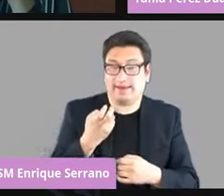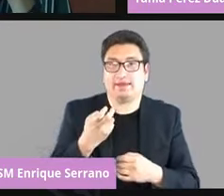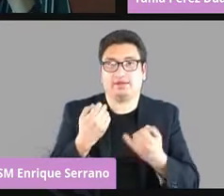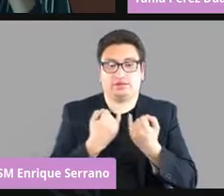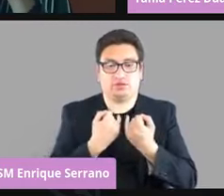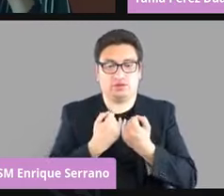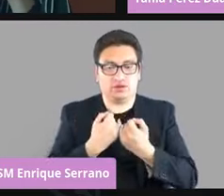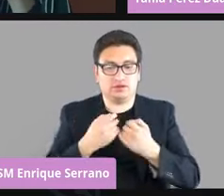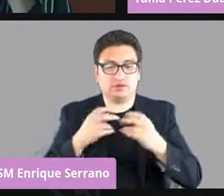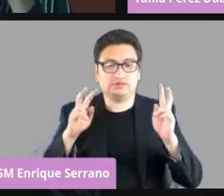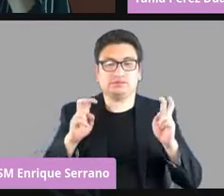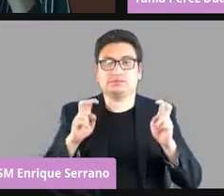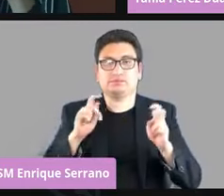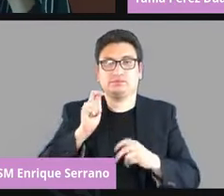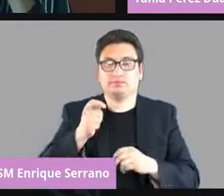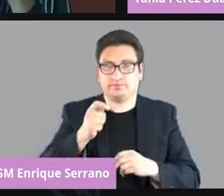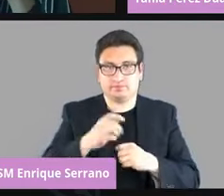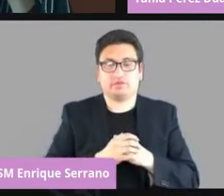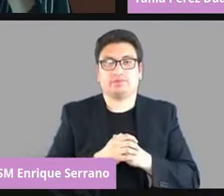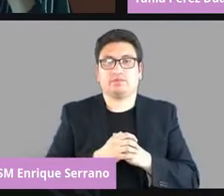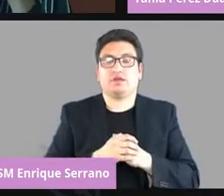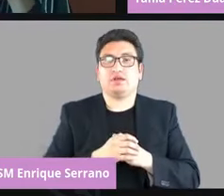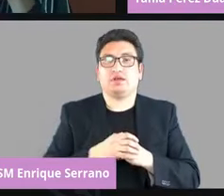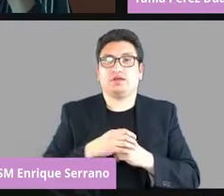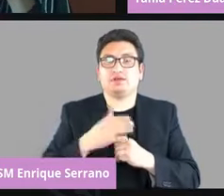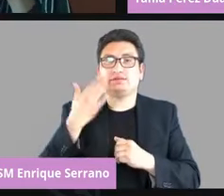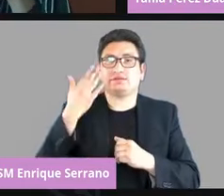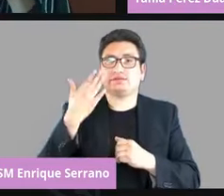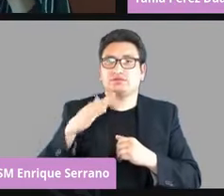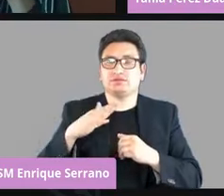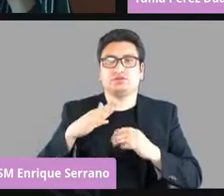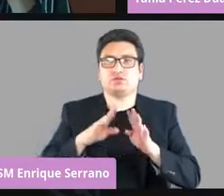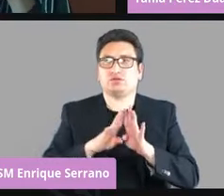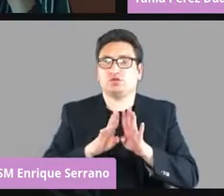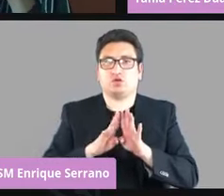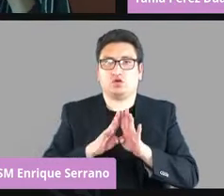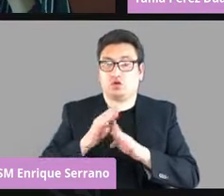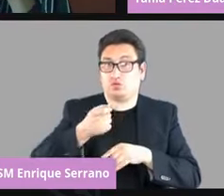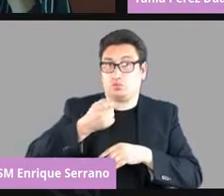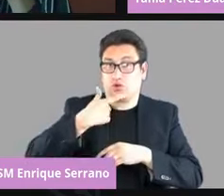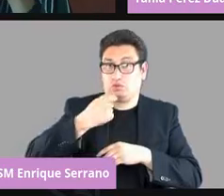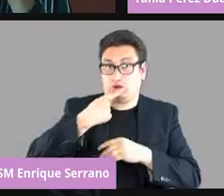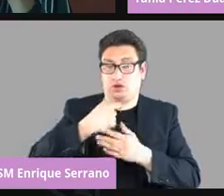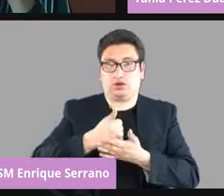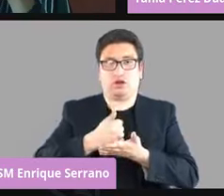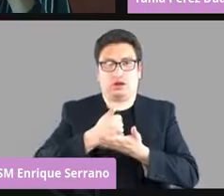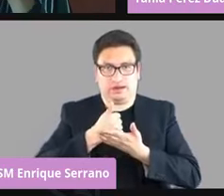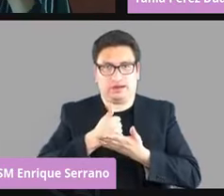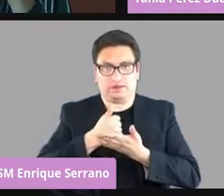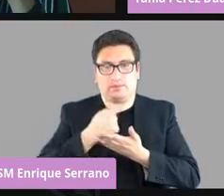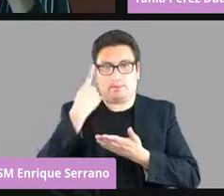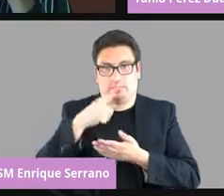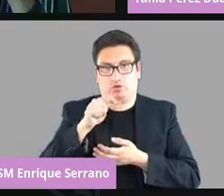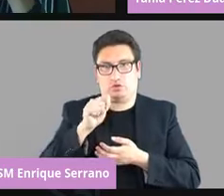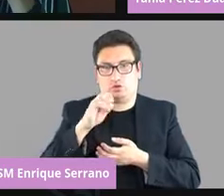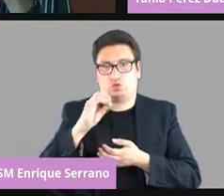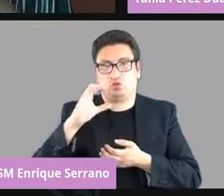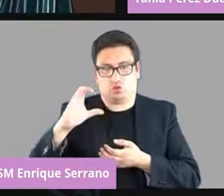tema, porque finalmente los fármacos ayudan bastante para el tema de TOC.